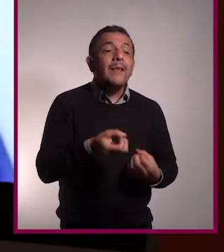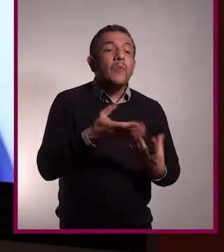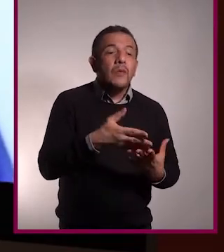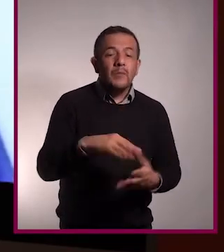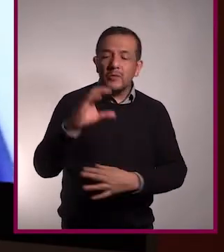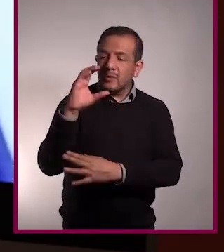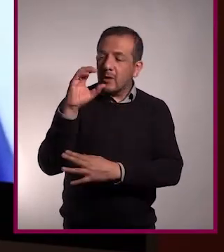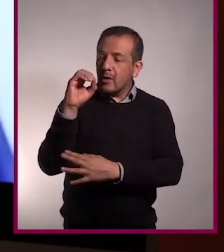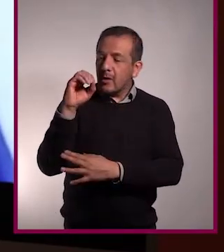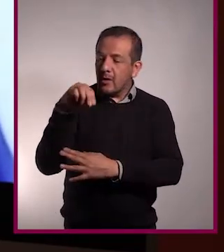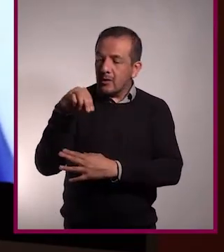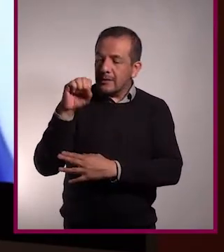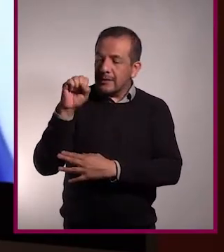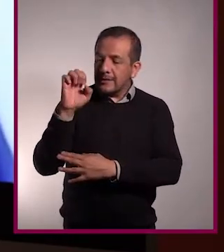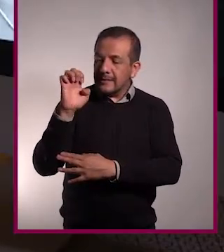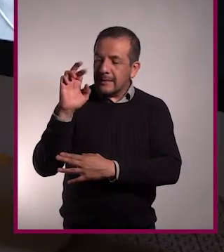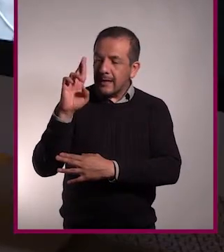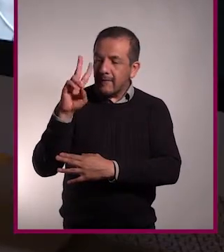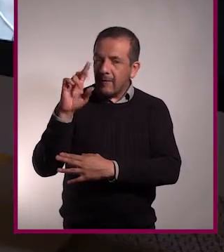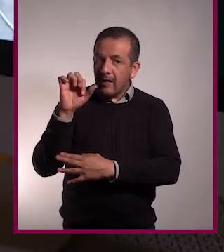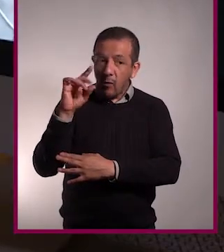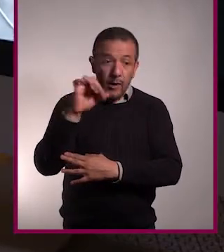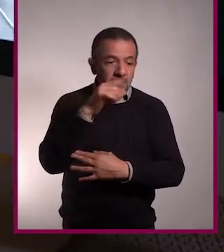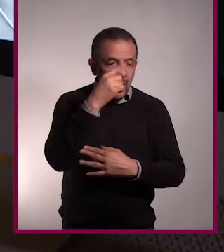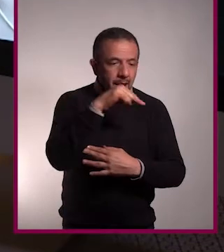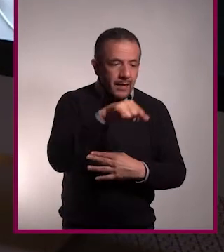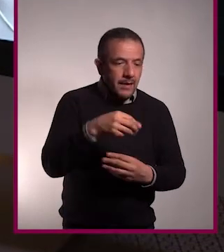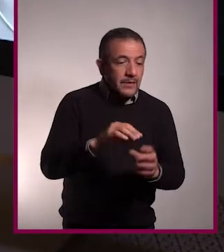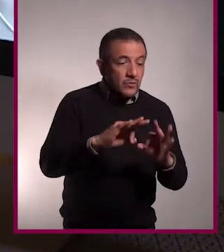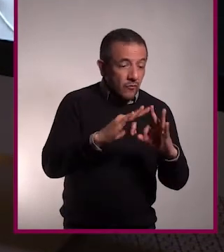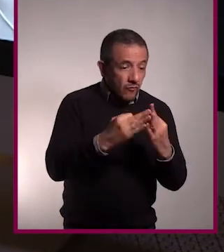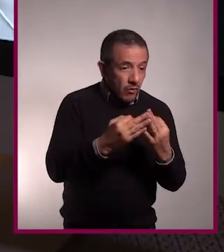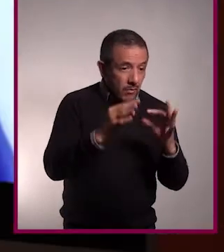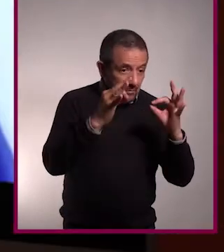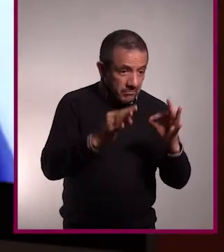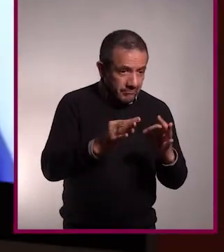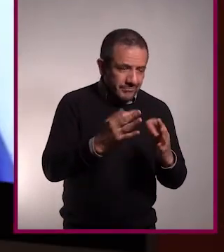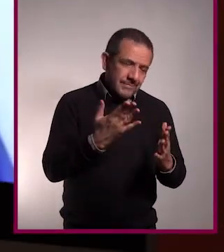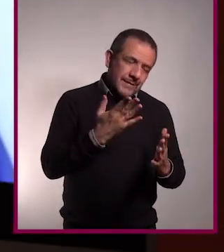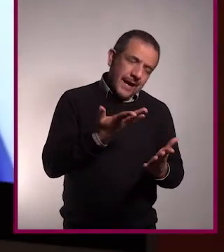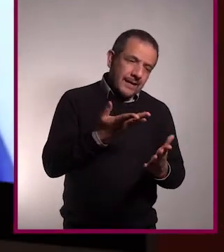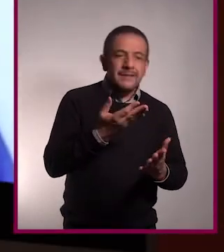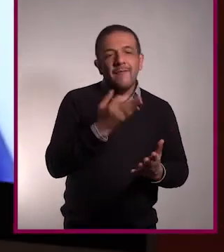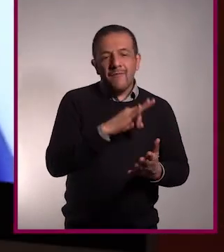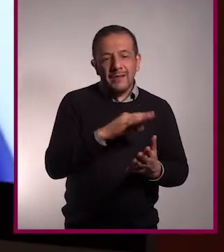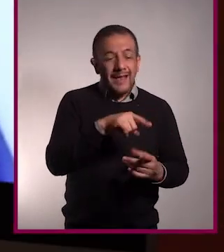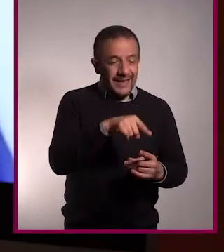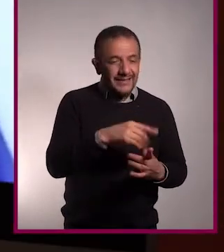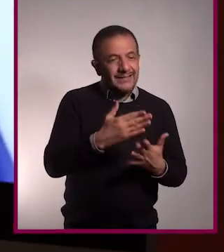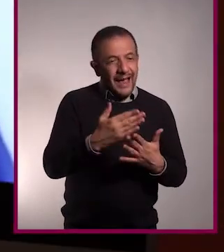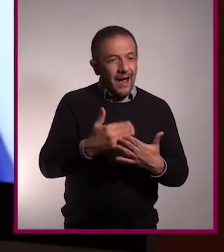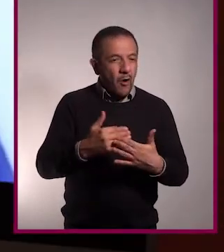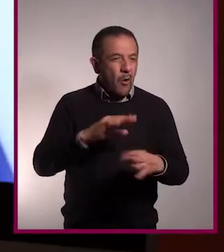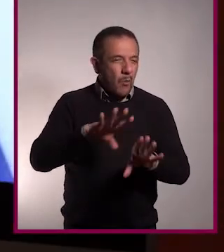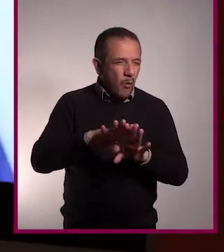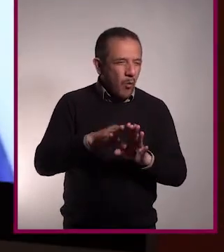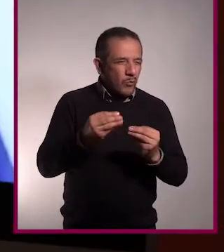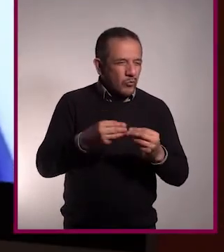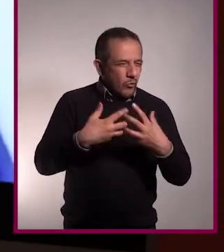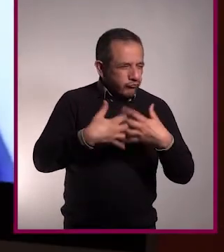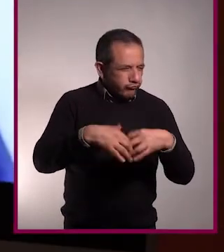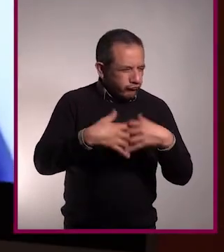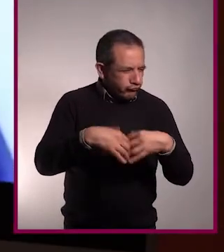tengan un tiempo de vida muy largo, se utilizan conservadores y prácticamente pues ya el alimento de su